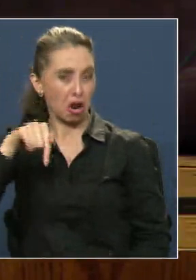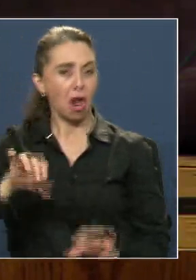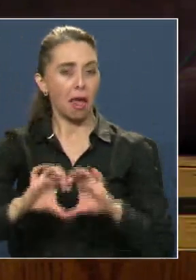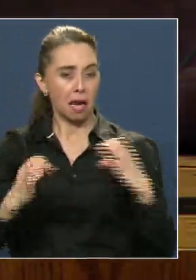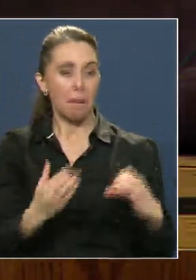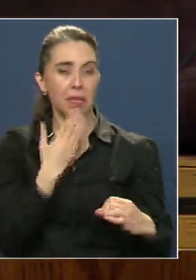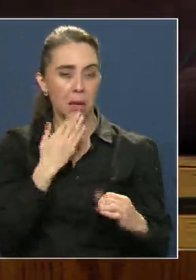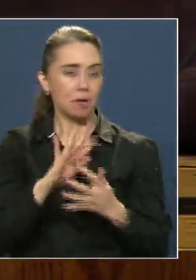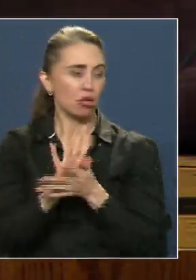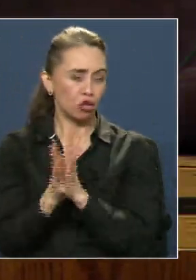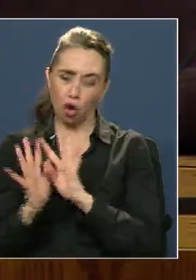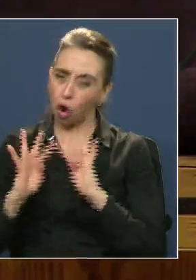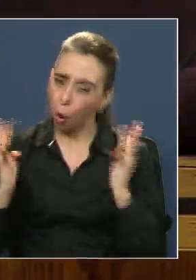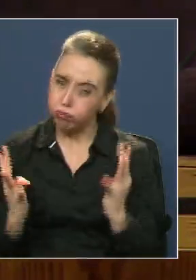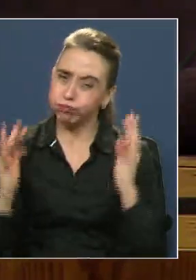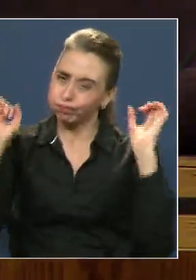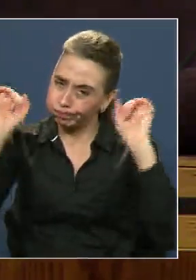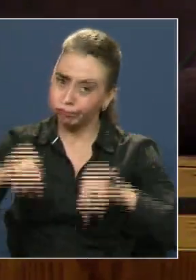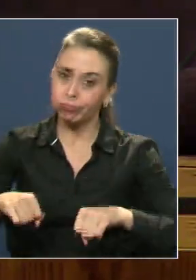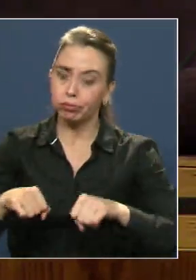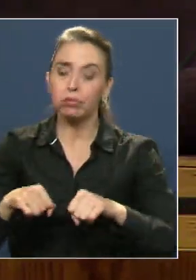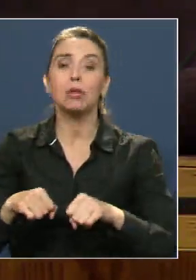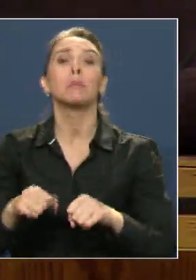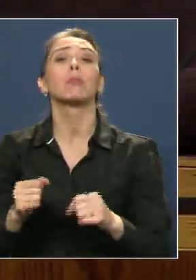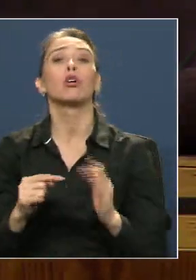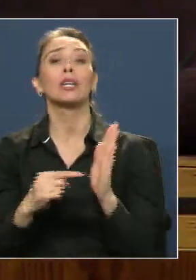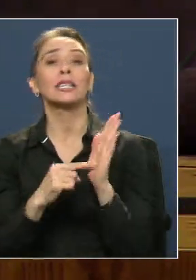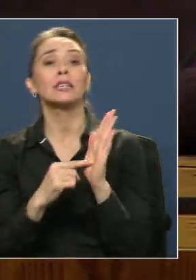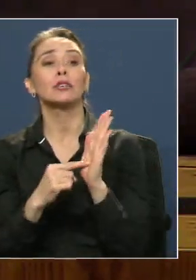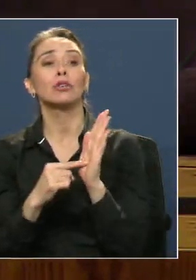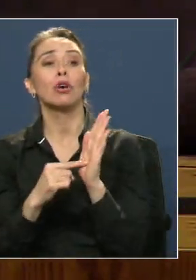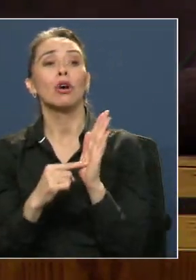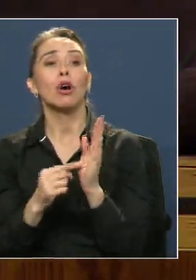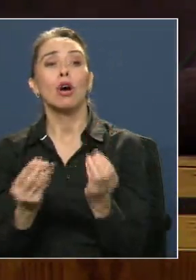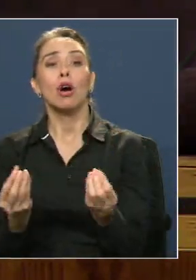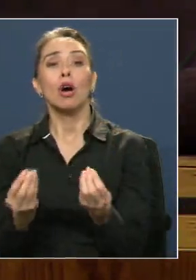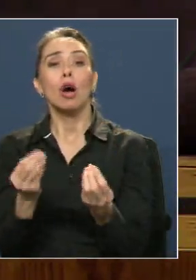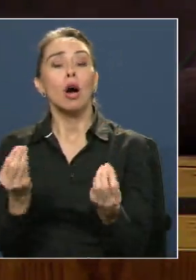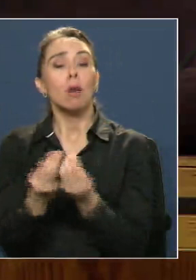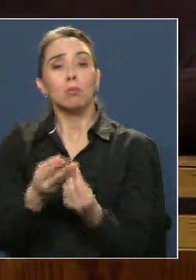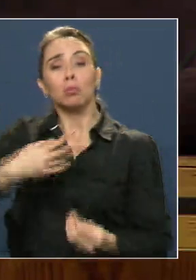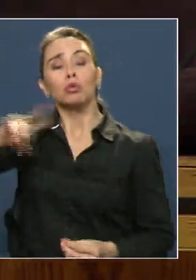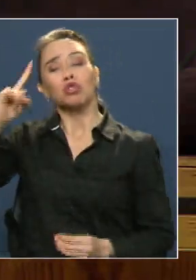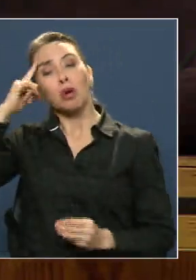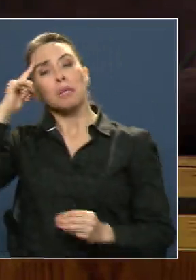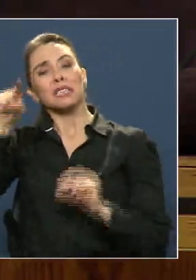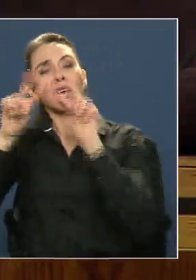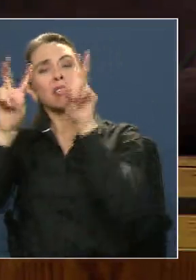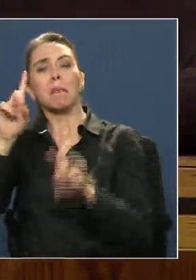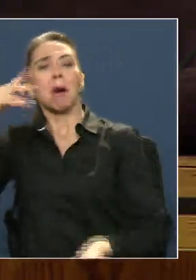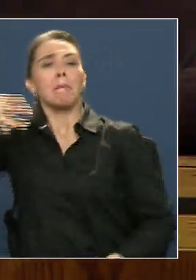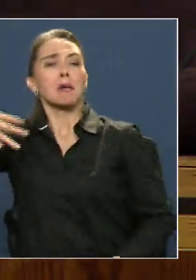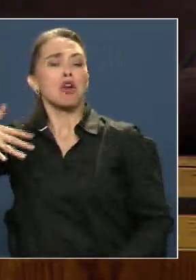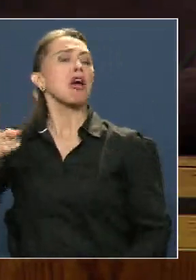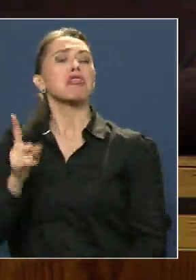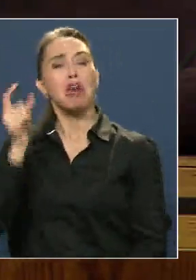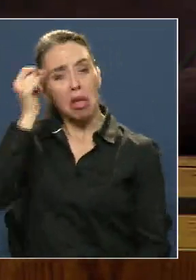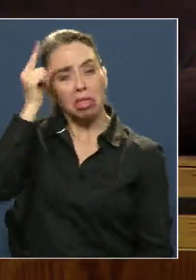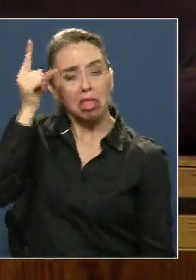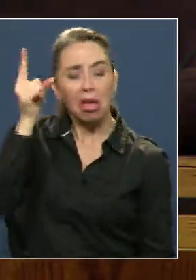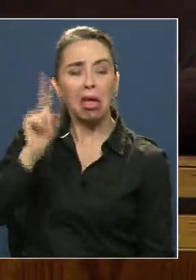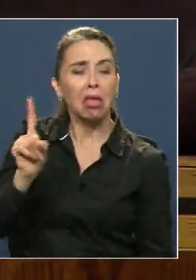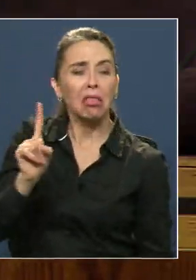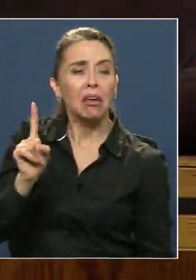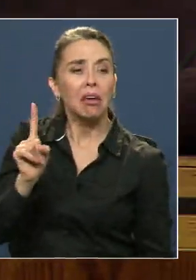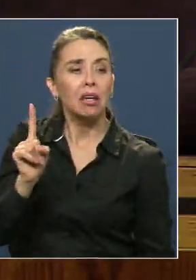Cámara, porque refleja un cambio de mucho, que no lo teníamos como prioridad o no lo entendíamos